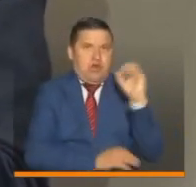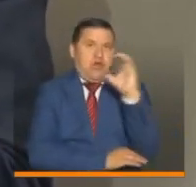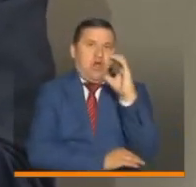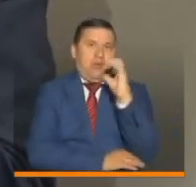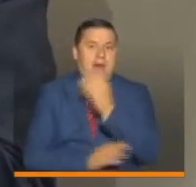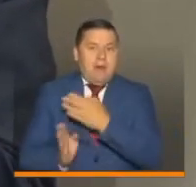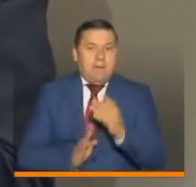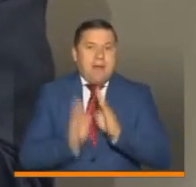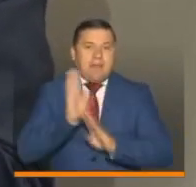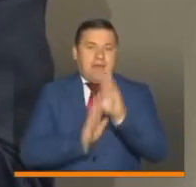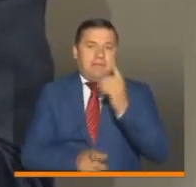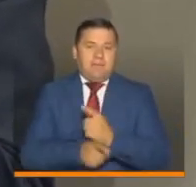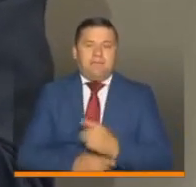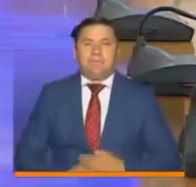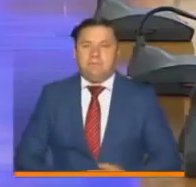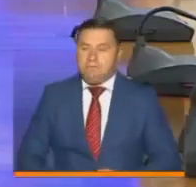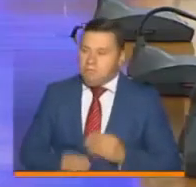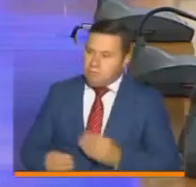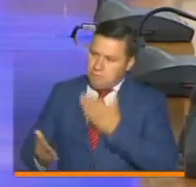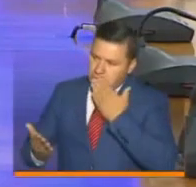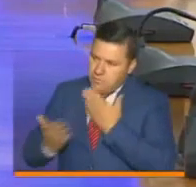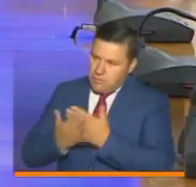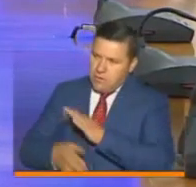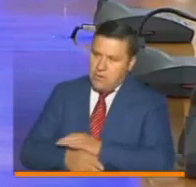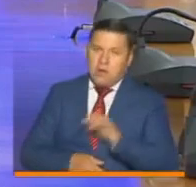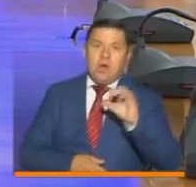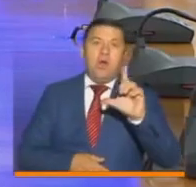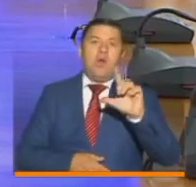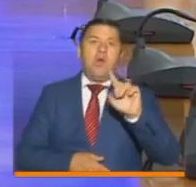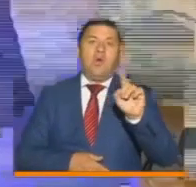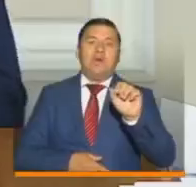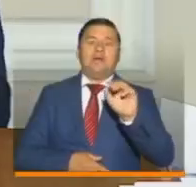las que pusimos en el Plan Nacional de Desarrollo. Muchísimas gracias, doctor Luis Alberto Rodríguez.